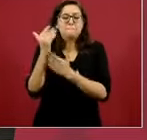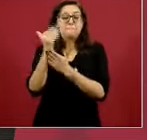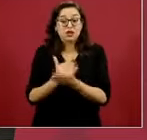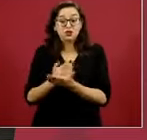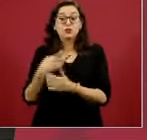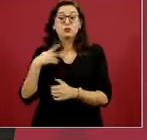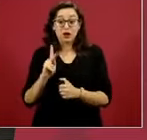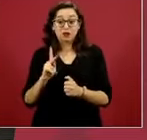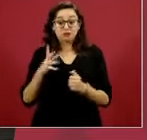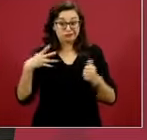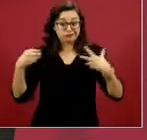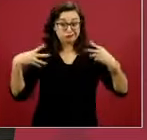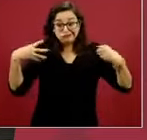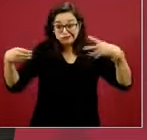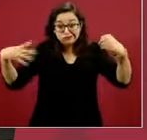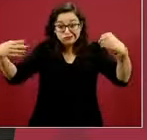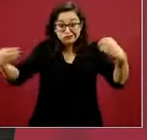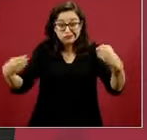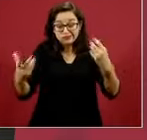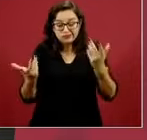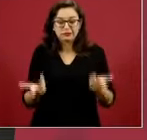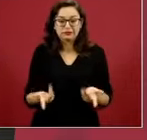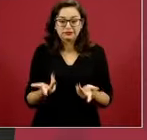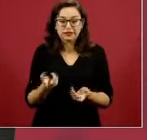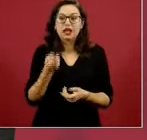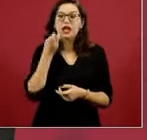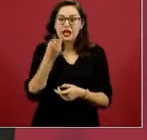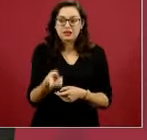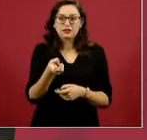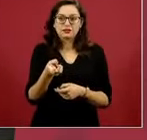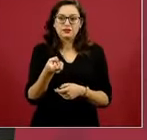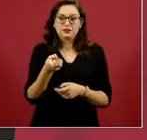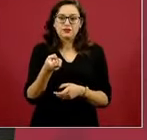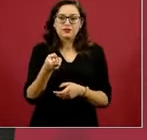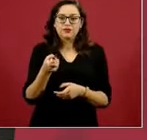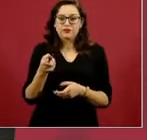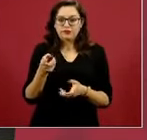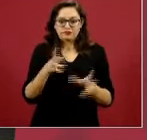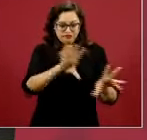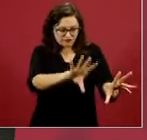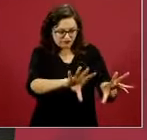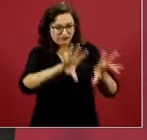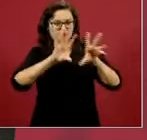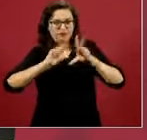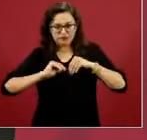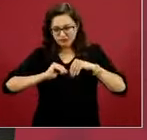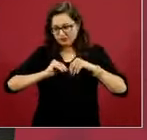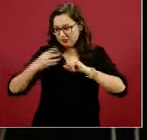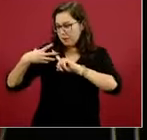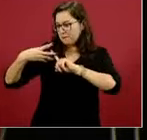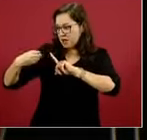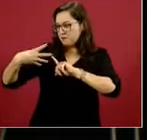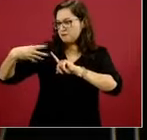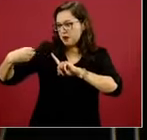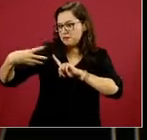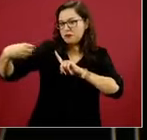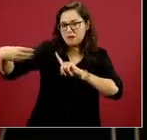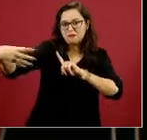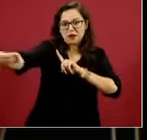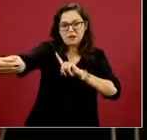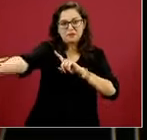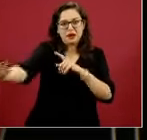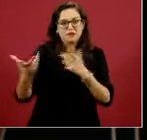riesgo de infectarse, ¿no? Entonces, hay posibilidad de infectarse y por lo tanto hay posibilidad de continuar con cadenas de transmisión y por